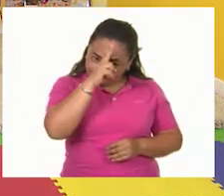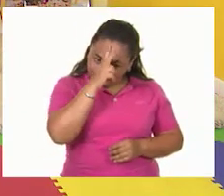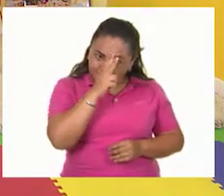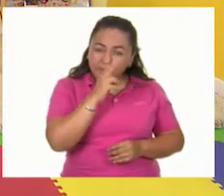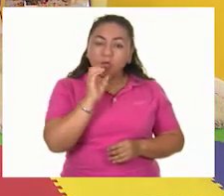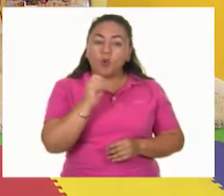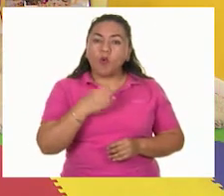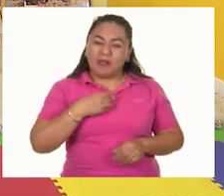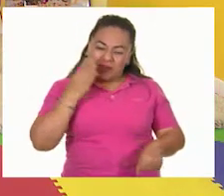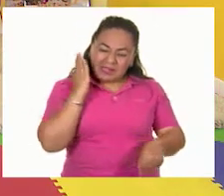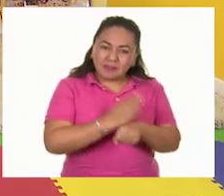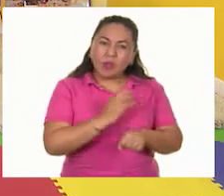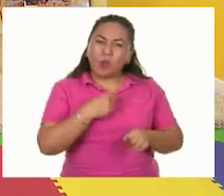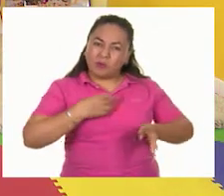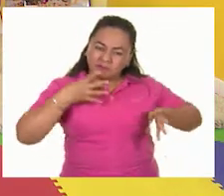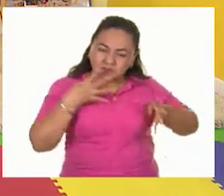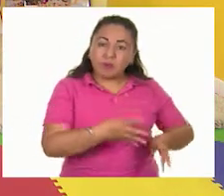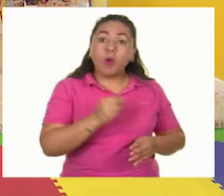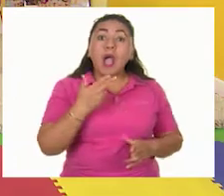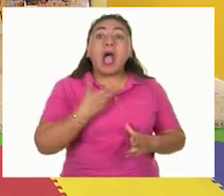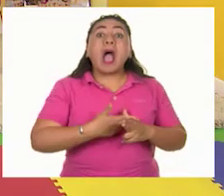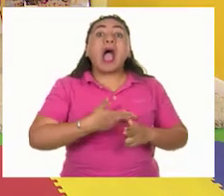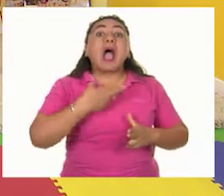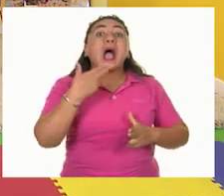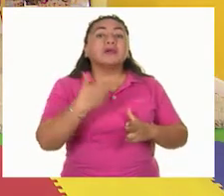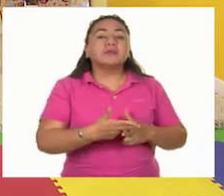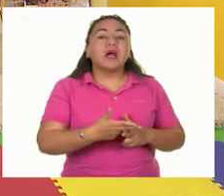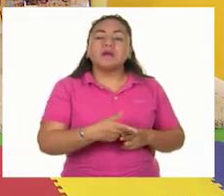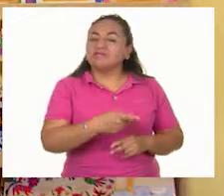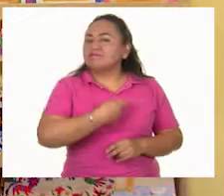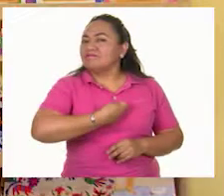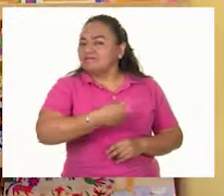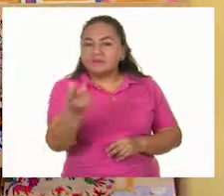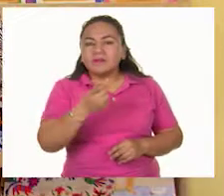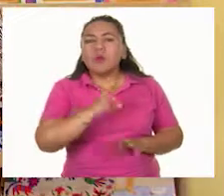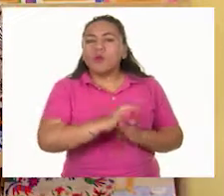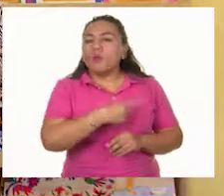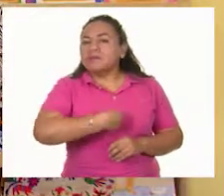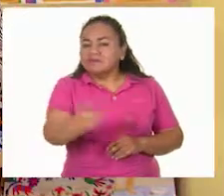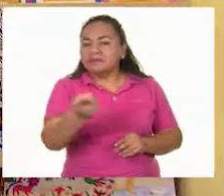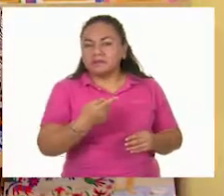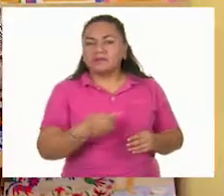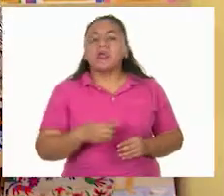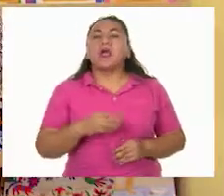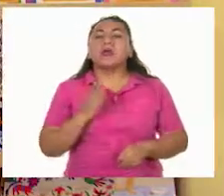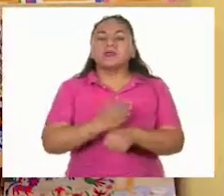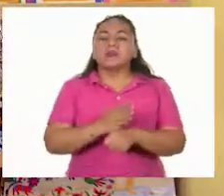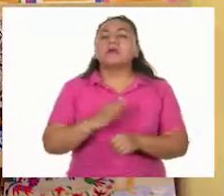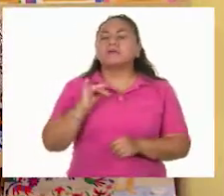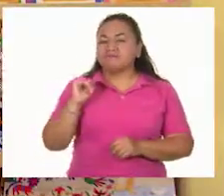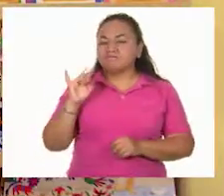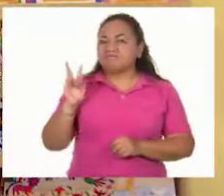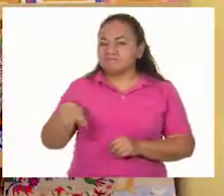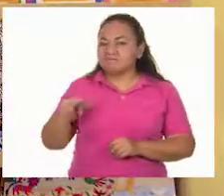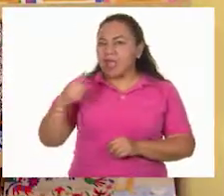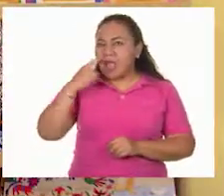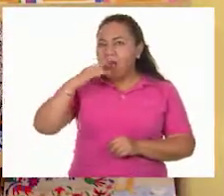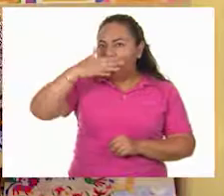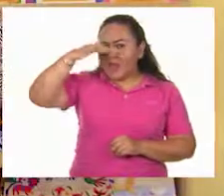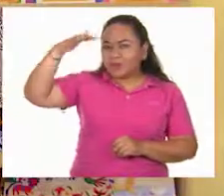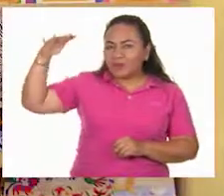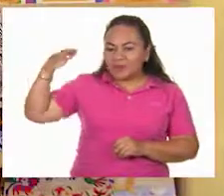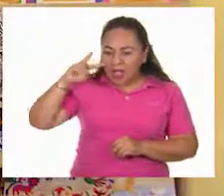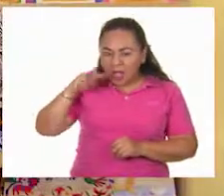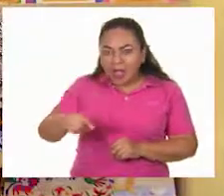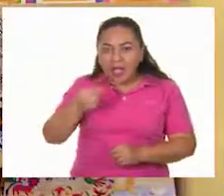criticarles, castigarles o incluso mandarles un tiempo fuera. Es verdad. Eso es común en los adultos